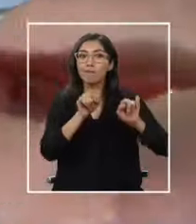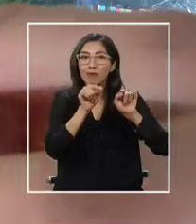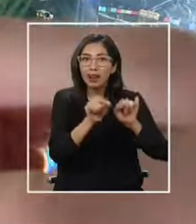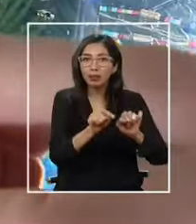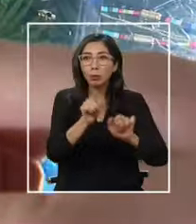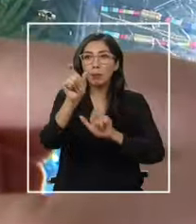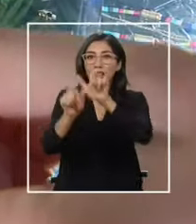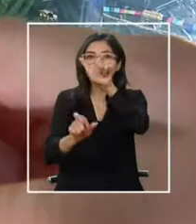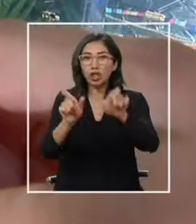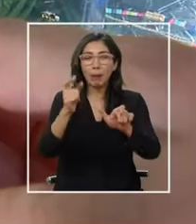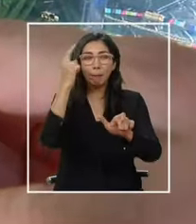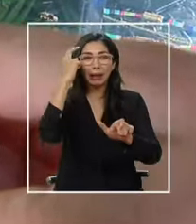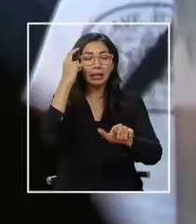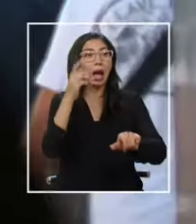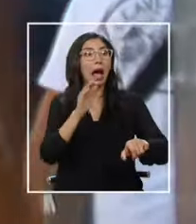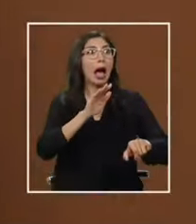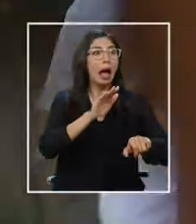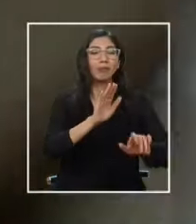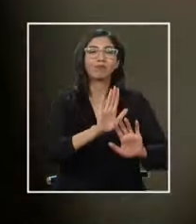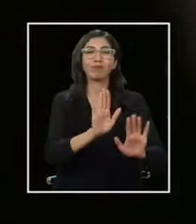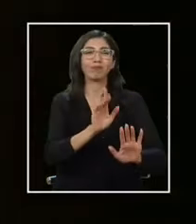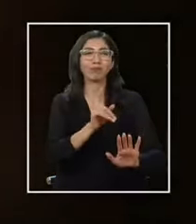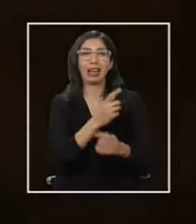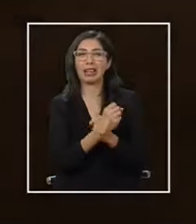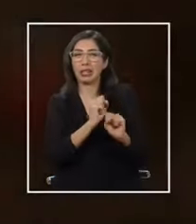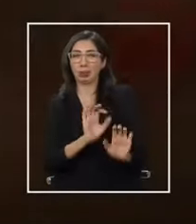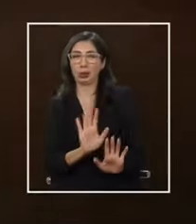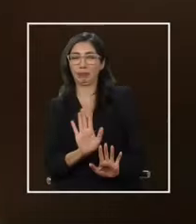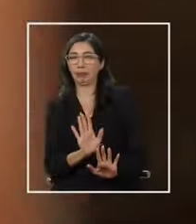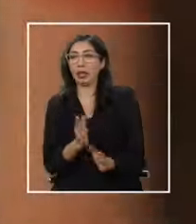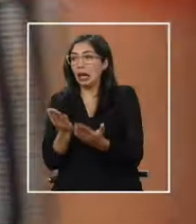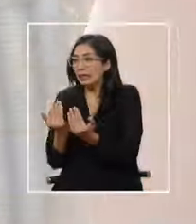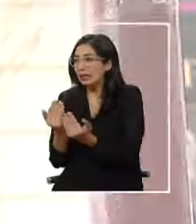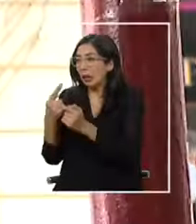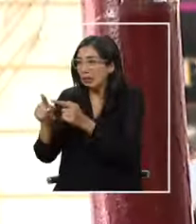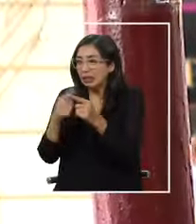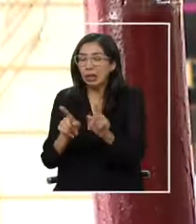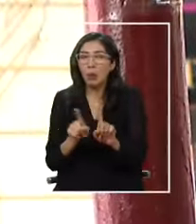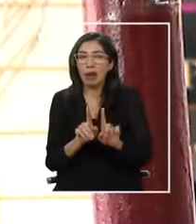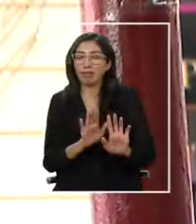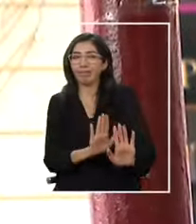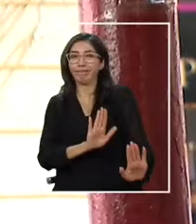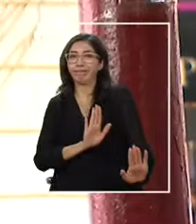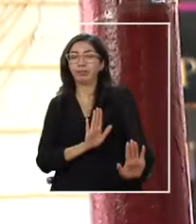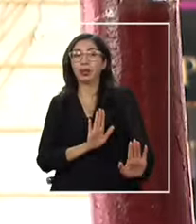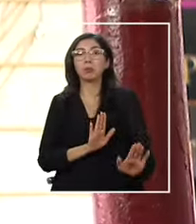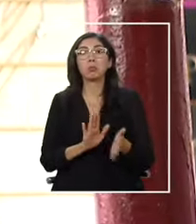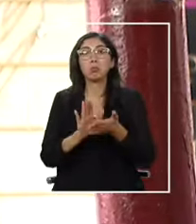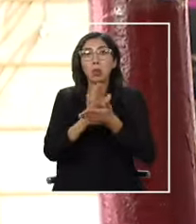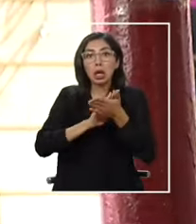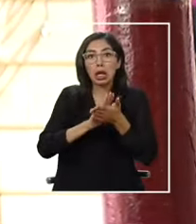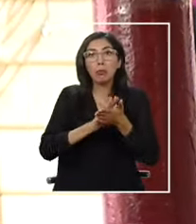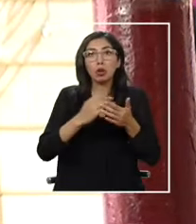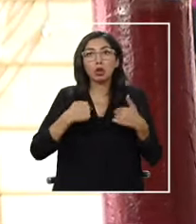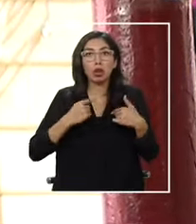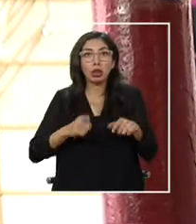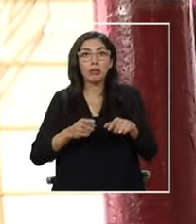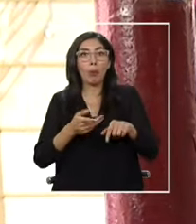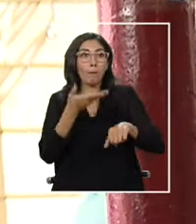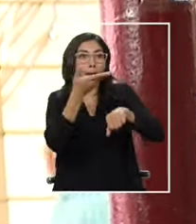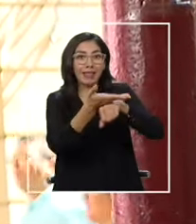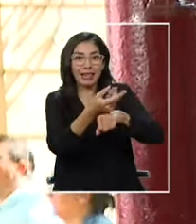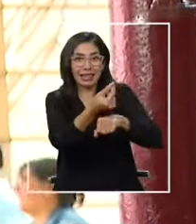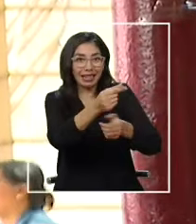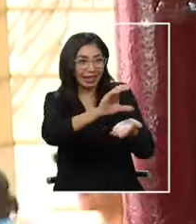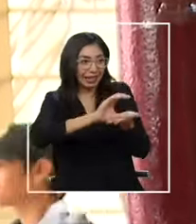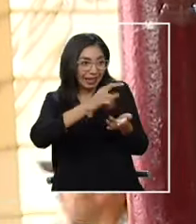a varios a desistir de la idea, pese a las múltiples necesidades. Si tuviera que pedir un crédito, yo en este momento tengo,